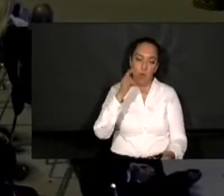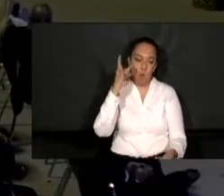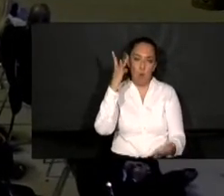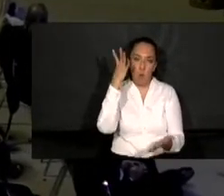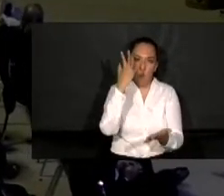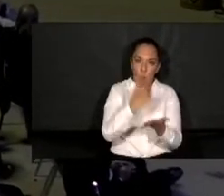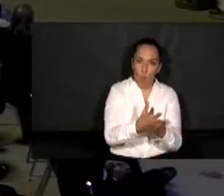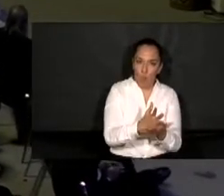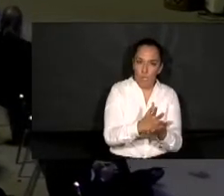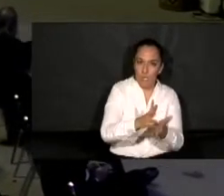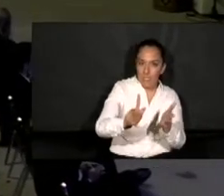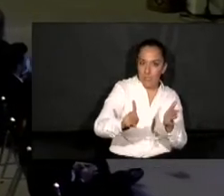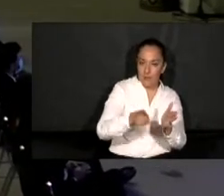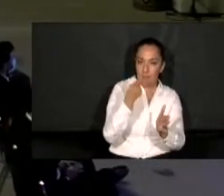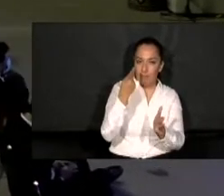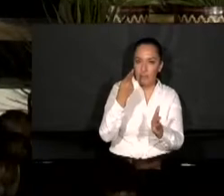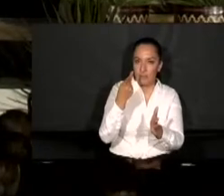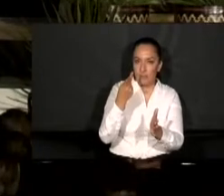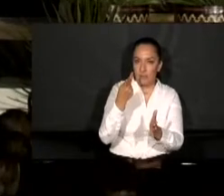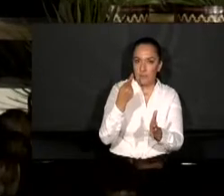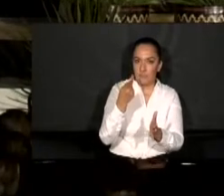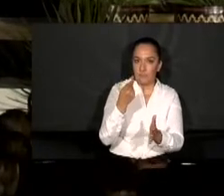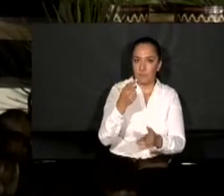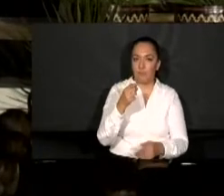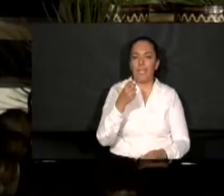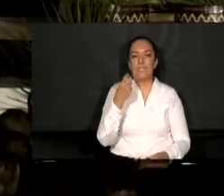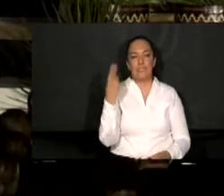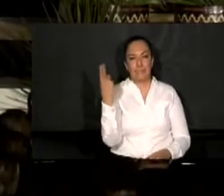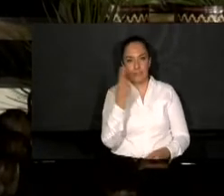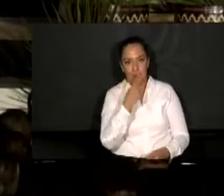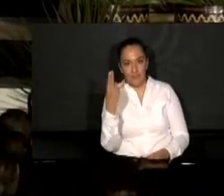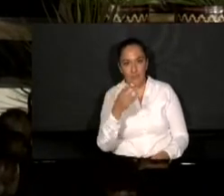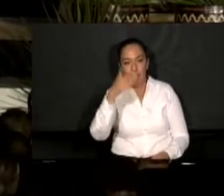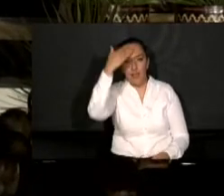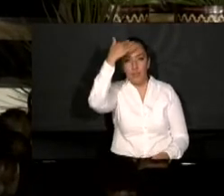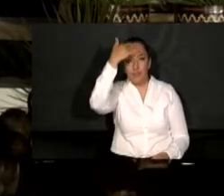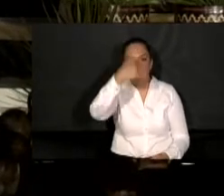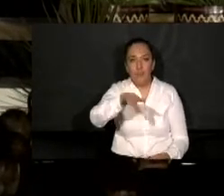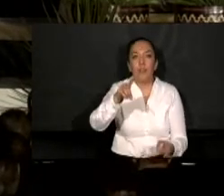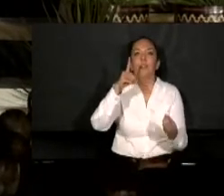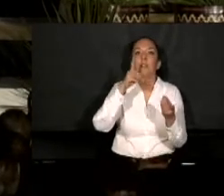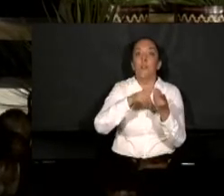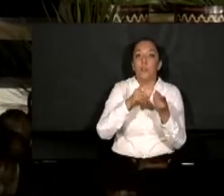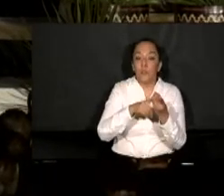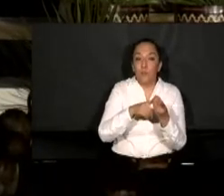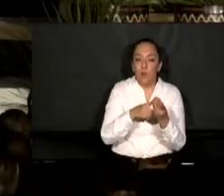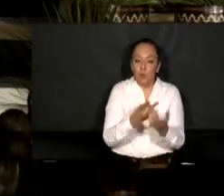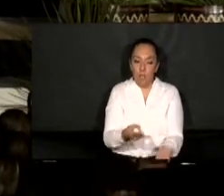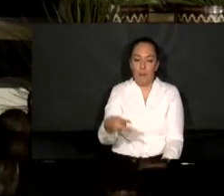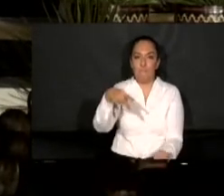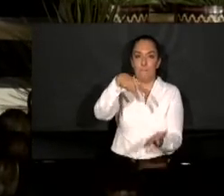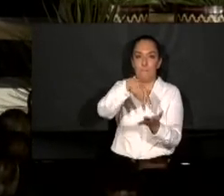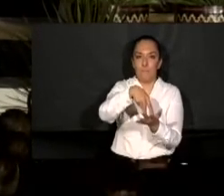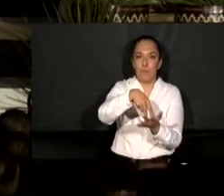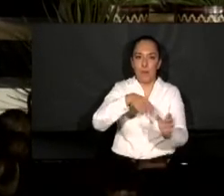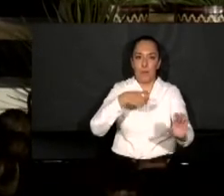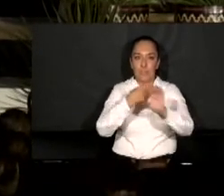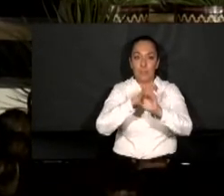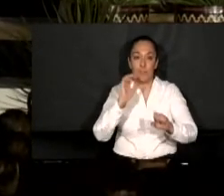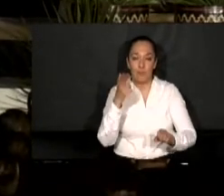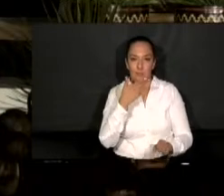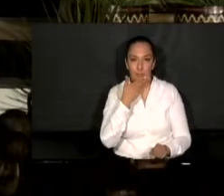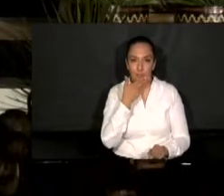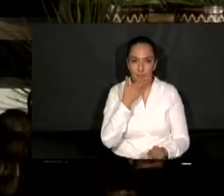ocasión, solamente porque es indispensable saber en dónde está parado el estado de